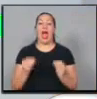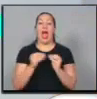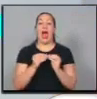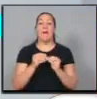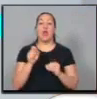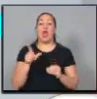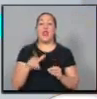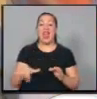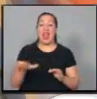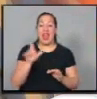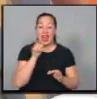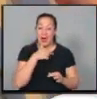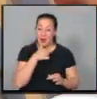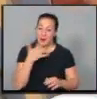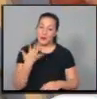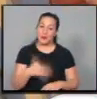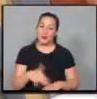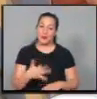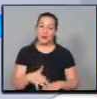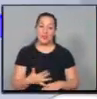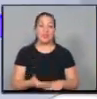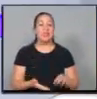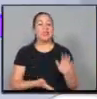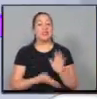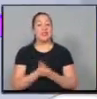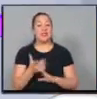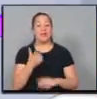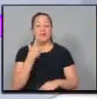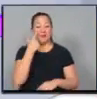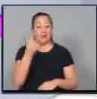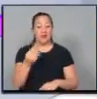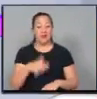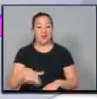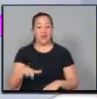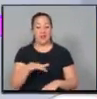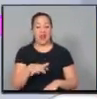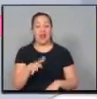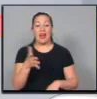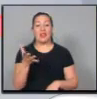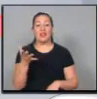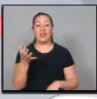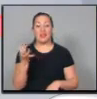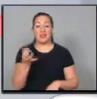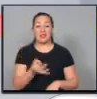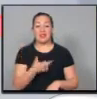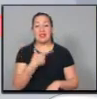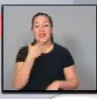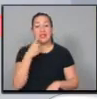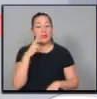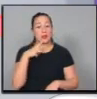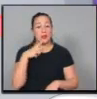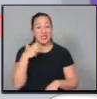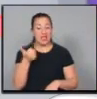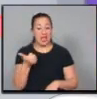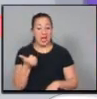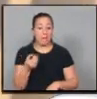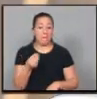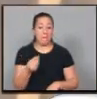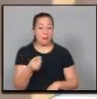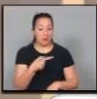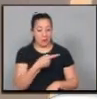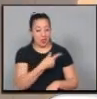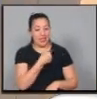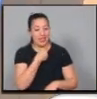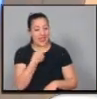muchachos. Claro. Silvina ¿Se va a venir Luna? A vivir al barrio, Dani? ¿Quién? Lo dije ayer, pero ayer no estaba confirmado. Silvina, ¿cómo? ¿Quién? ¿Por qué? Ella ya quiere que... ¿Vos